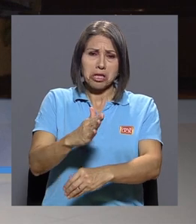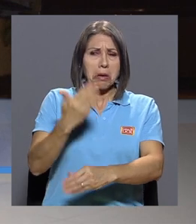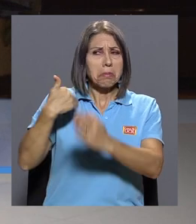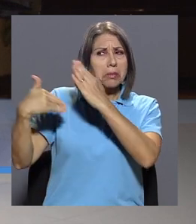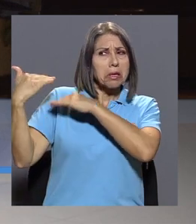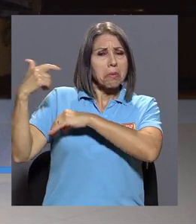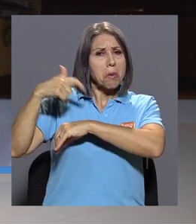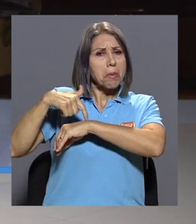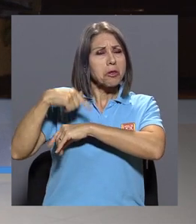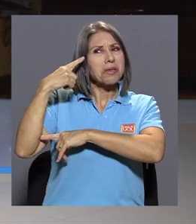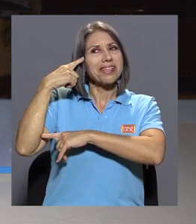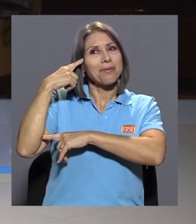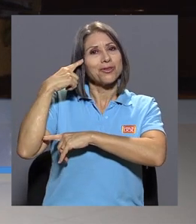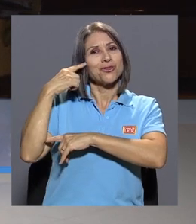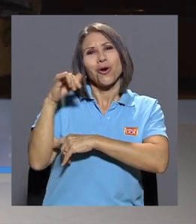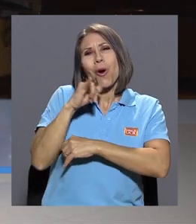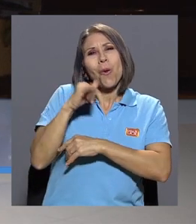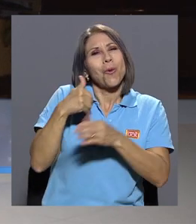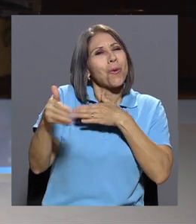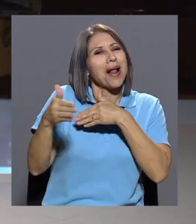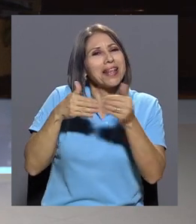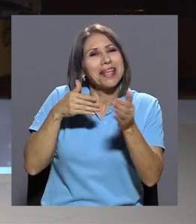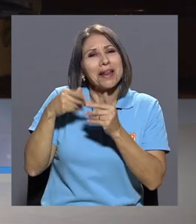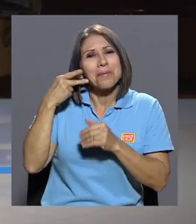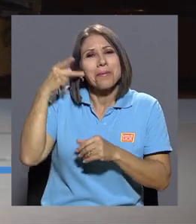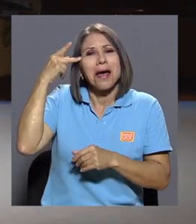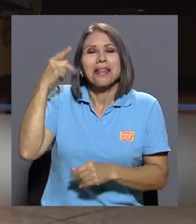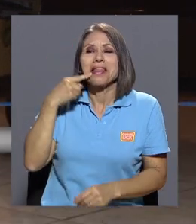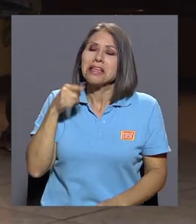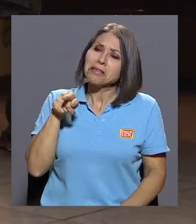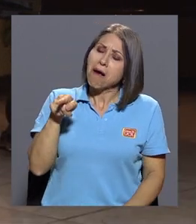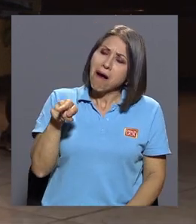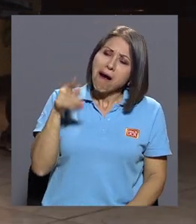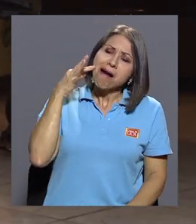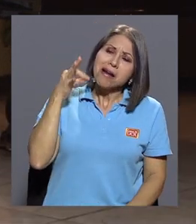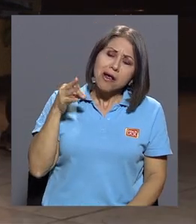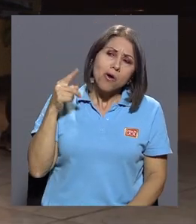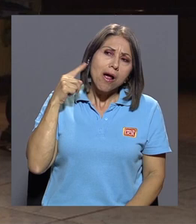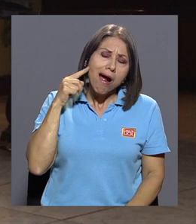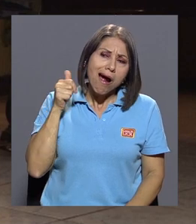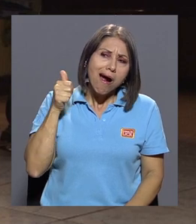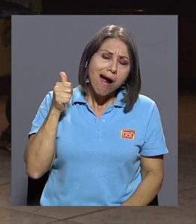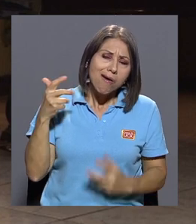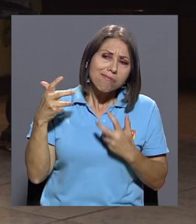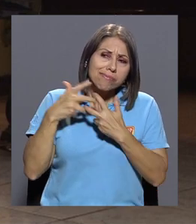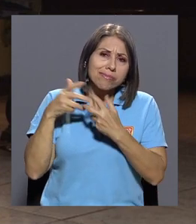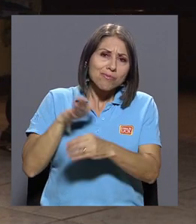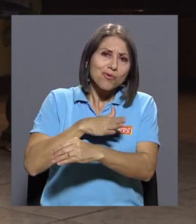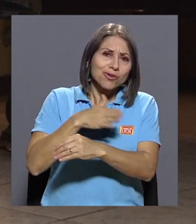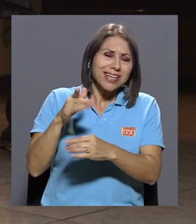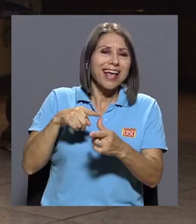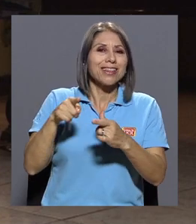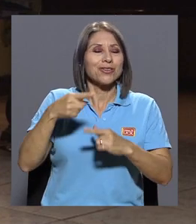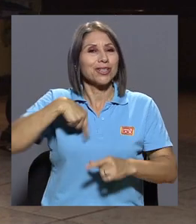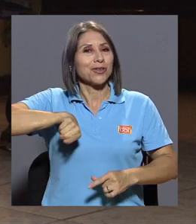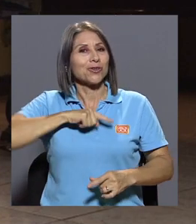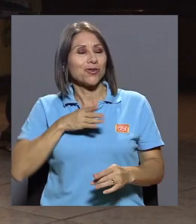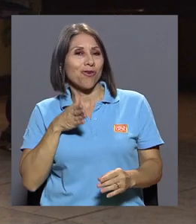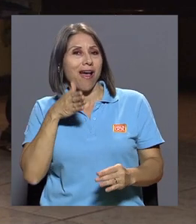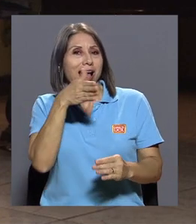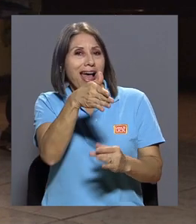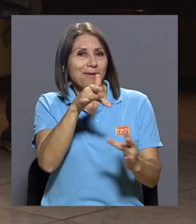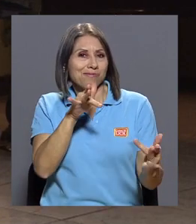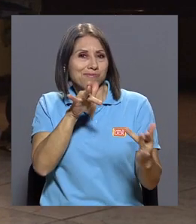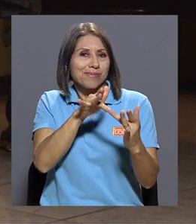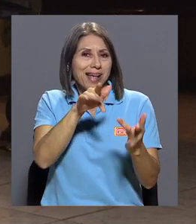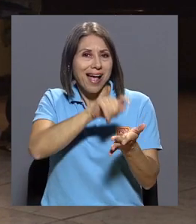momento pensamos que, como todo papá dice, bueno, yo creo que tiene oído, ¿verdad? Nos acercamos a la academia y